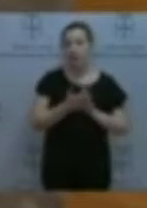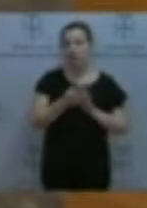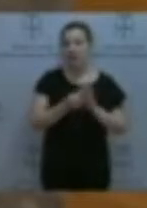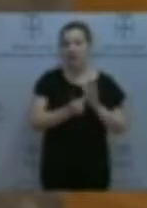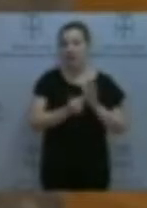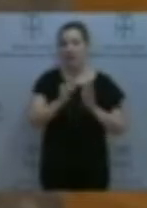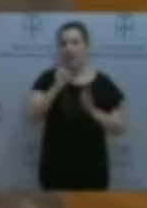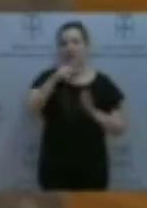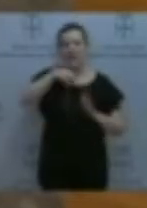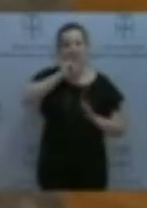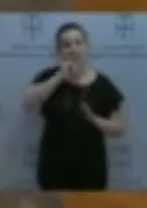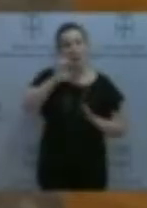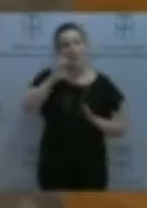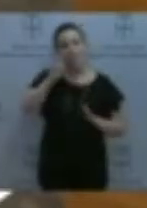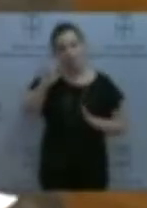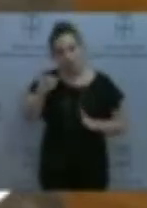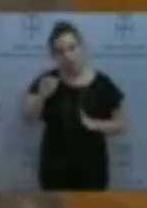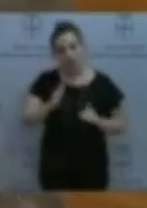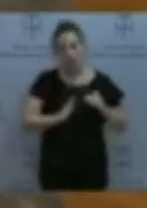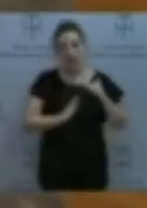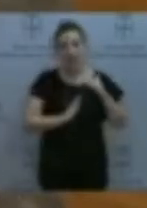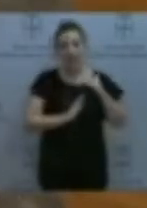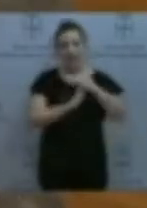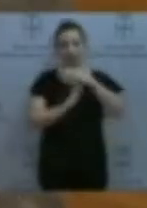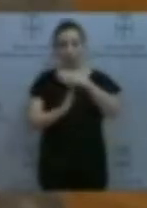en Asturias fueron de